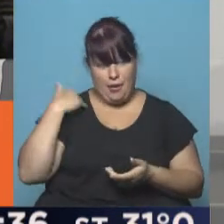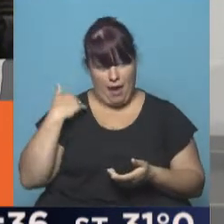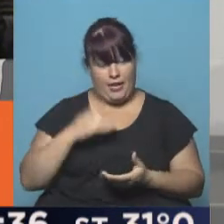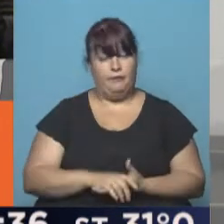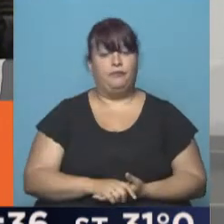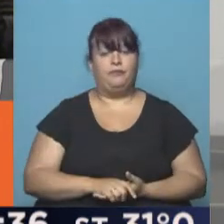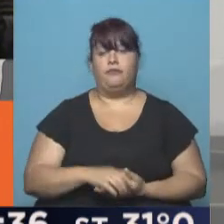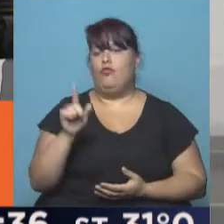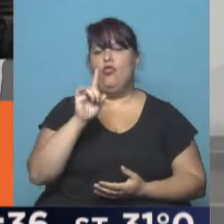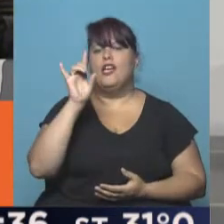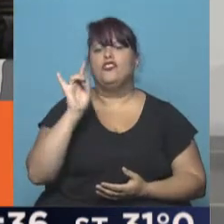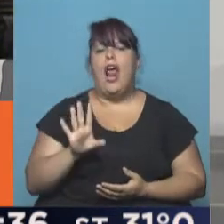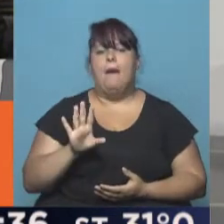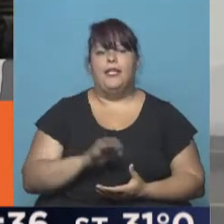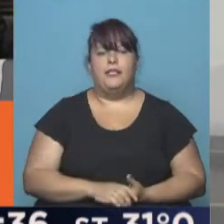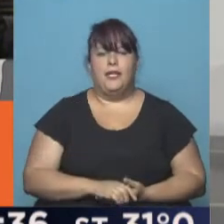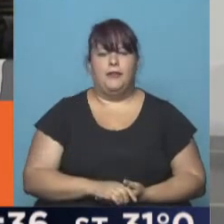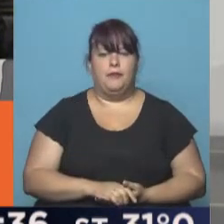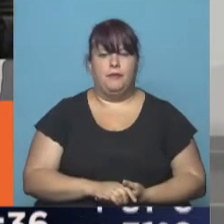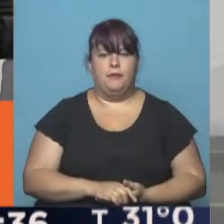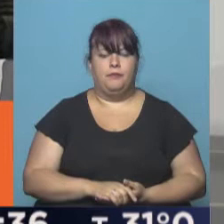solo tuvo como